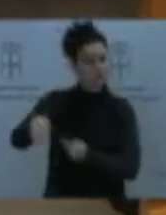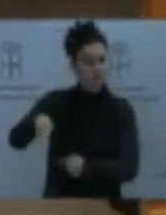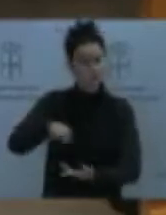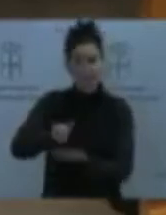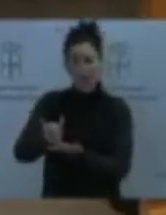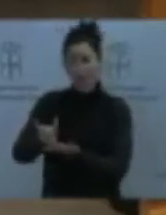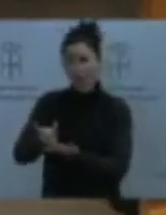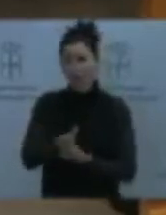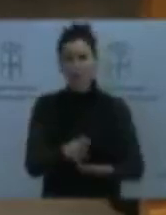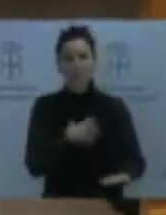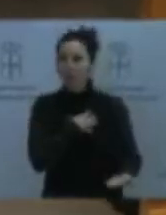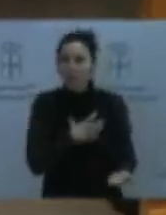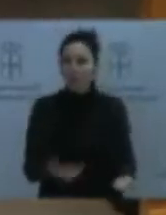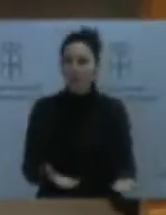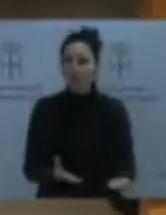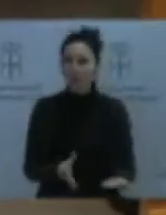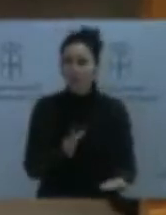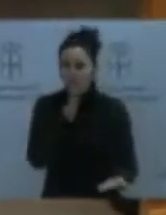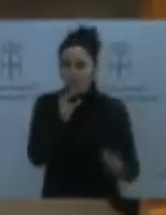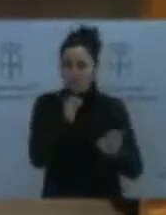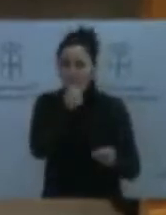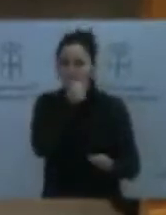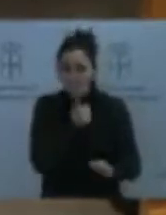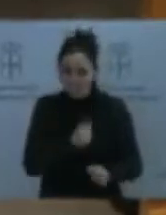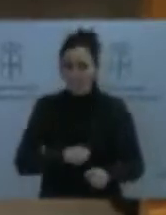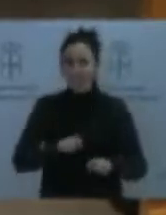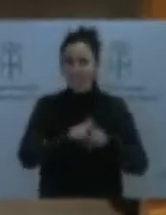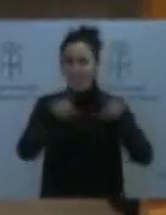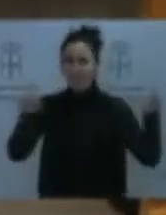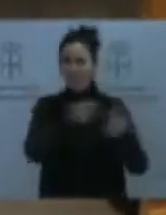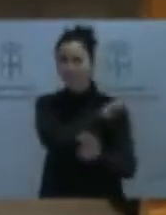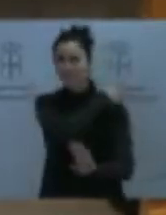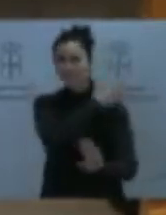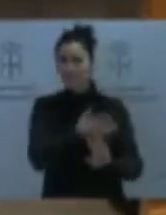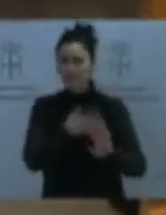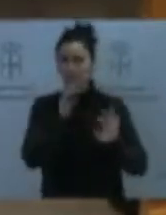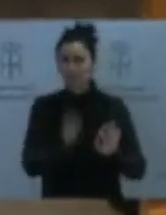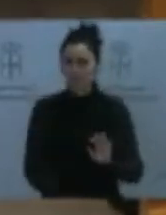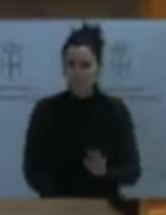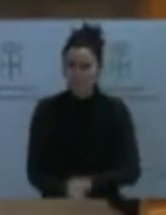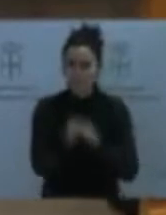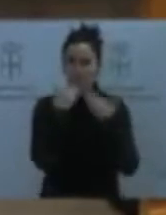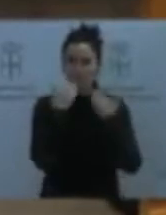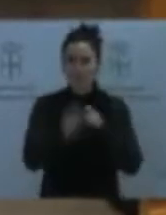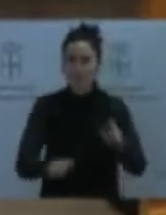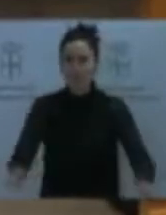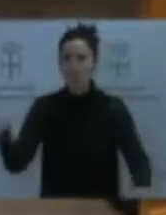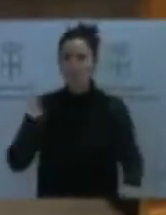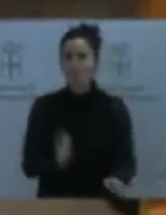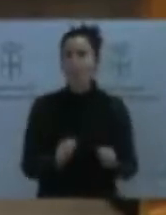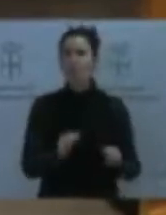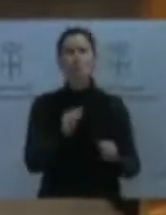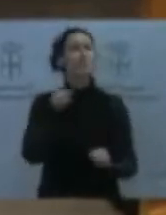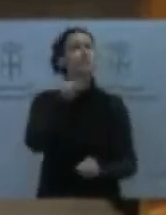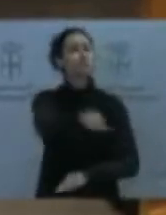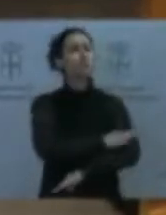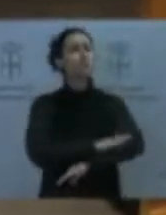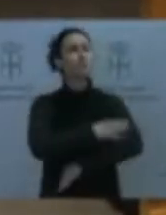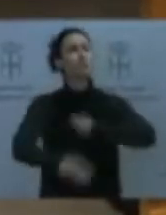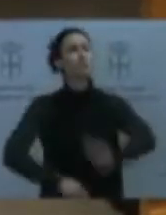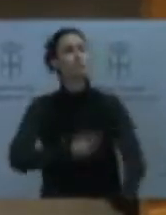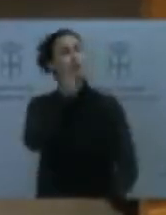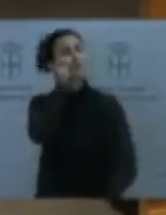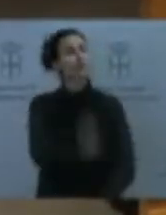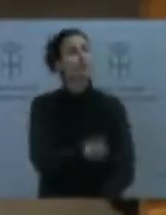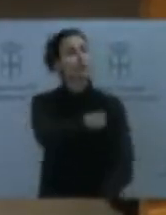empresa a flote durante todos estos años. Yo le pregunto, ¿qué ha hecho usted? ¿Qué ha hecho su Gobierno? Su consejero dijo que usted personalmente se había